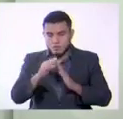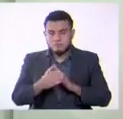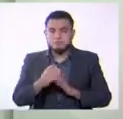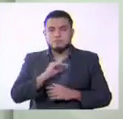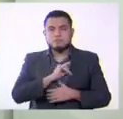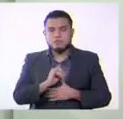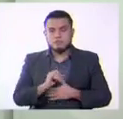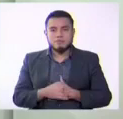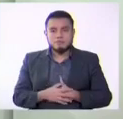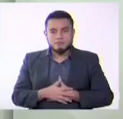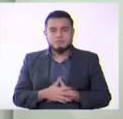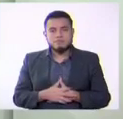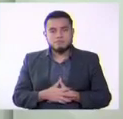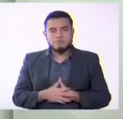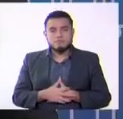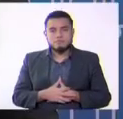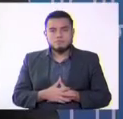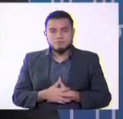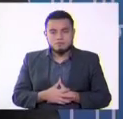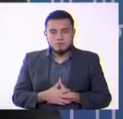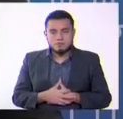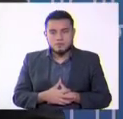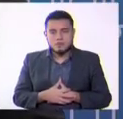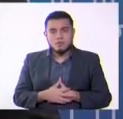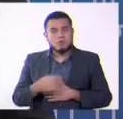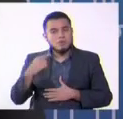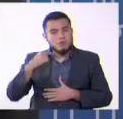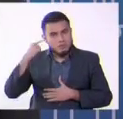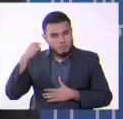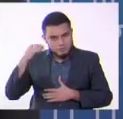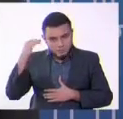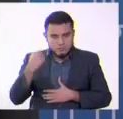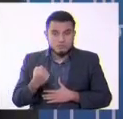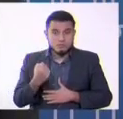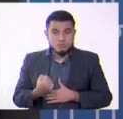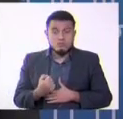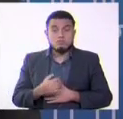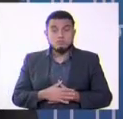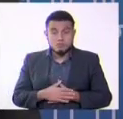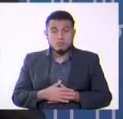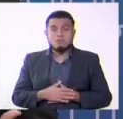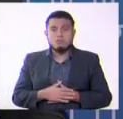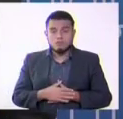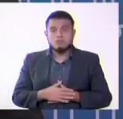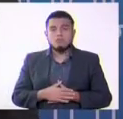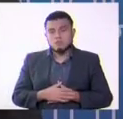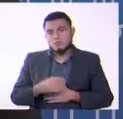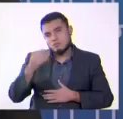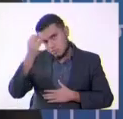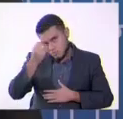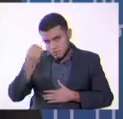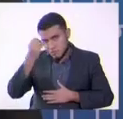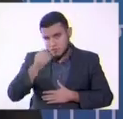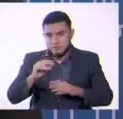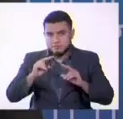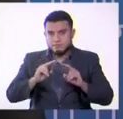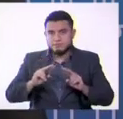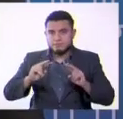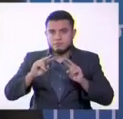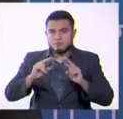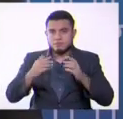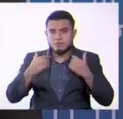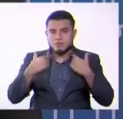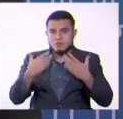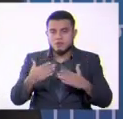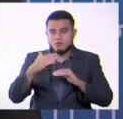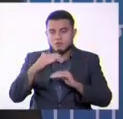identidad. Así es, a los estudiantes también nos han compartido las opiniones y valoraciones que tienen a nivel de